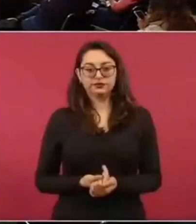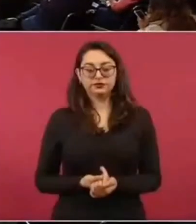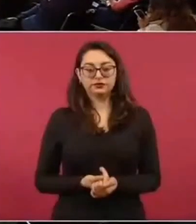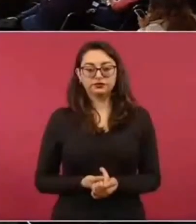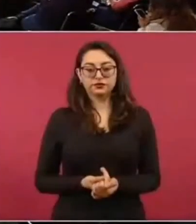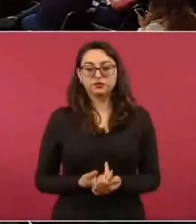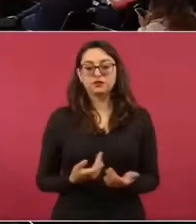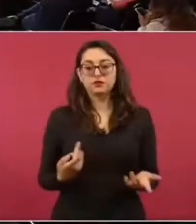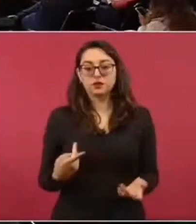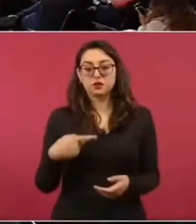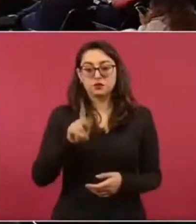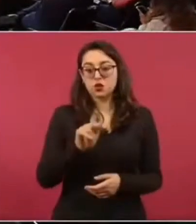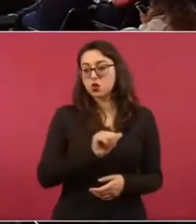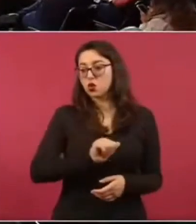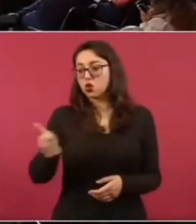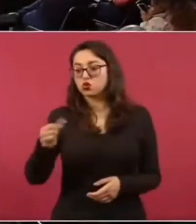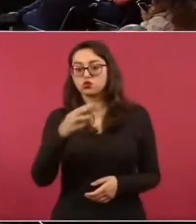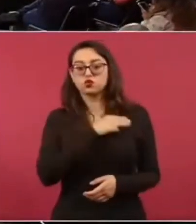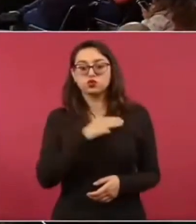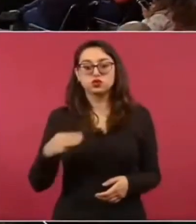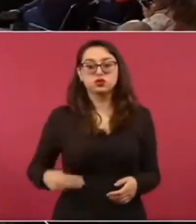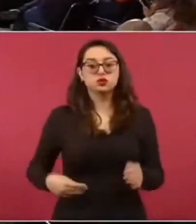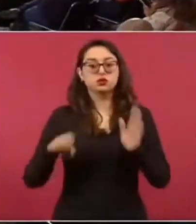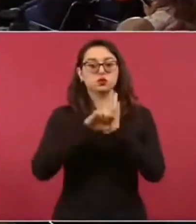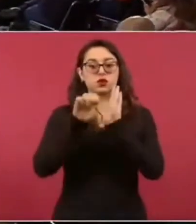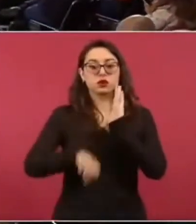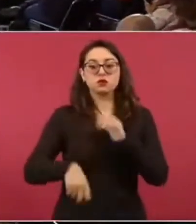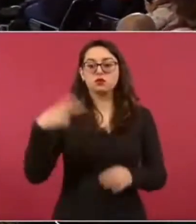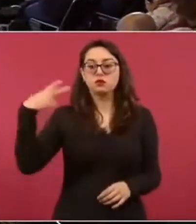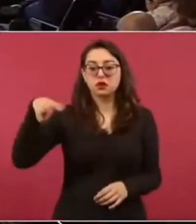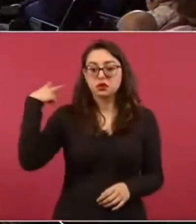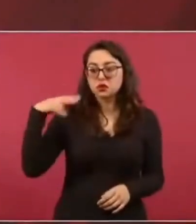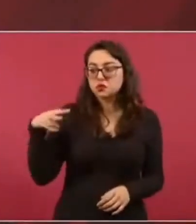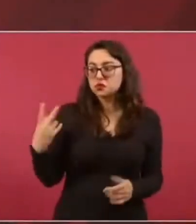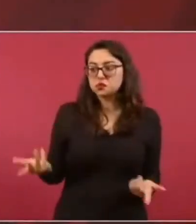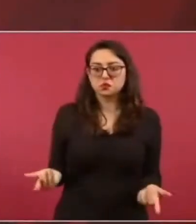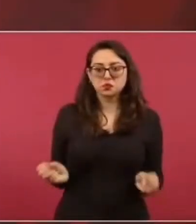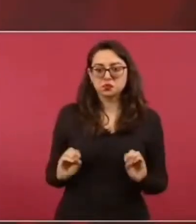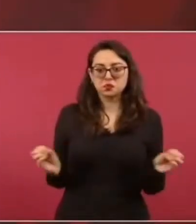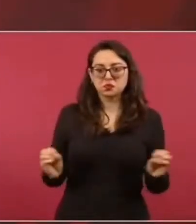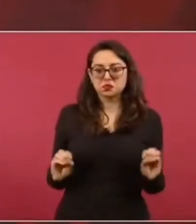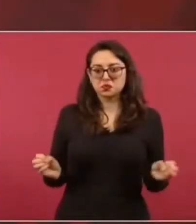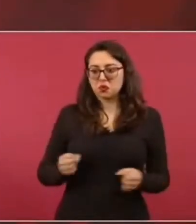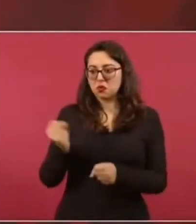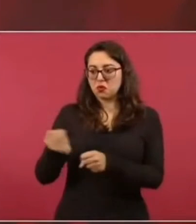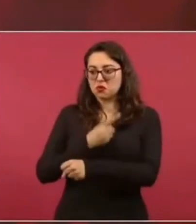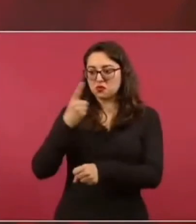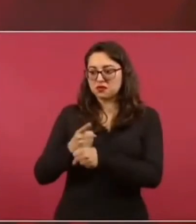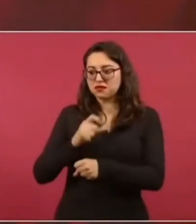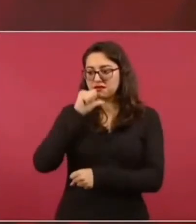neoliberal a trabajar, a buscarse la vida en la frontera,